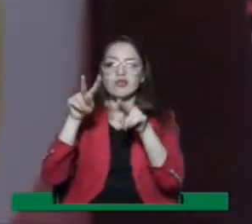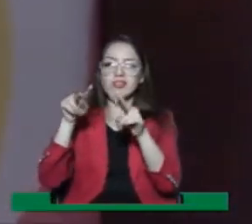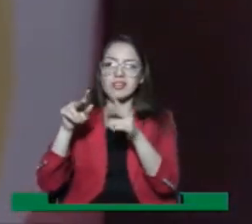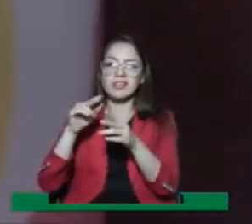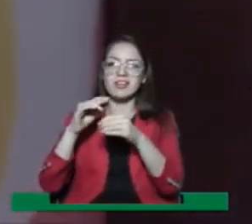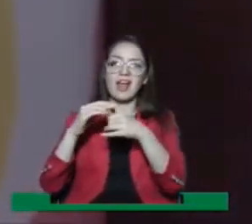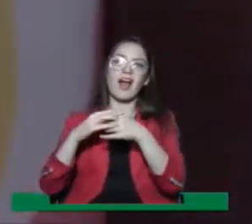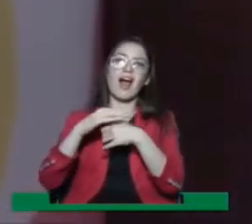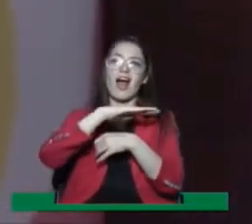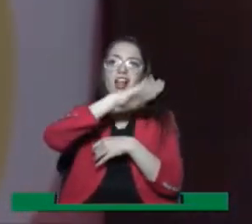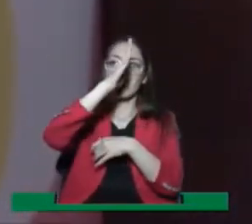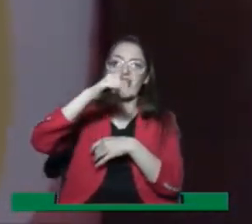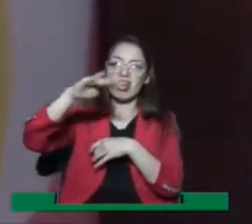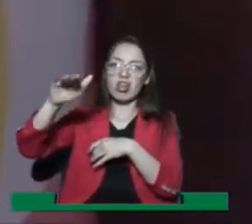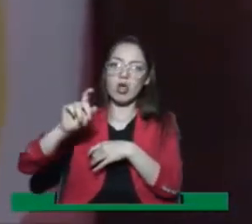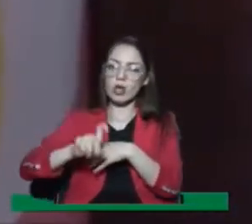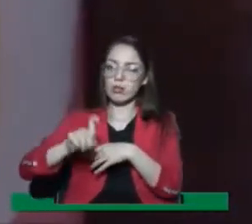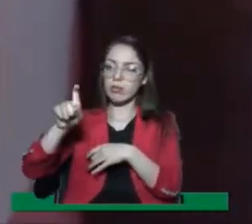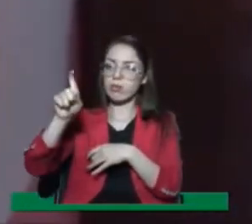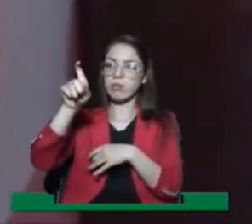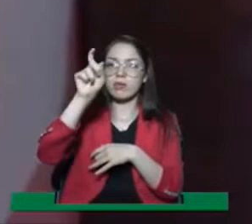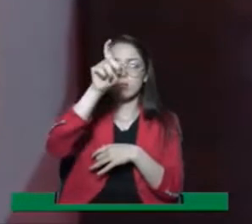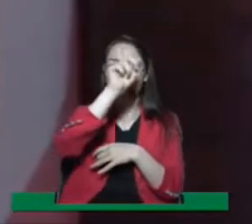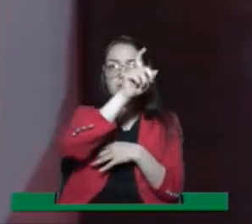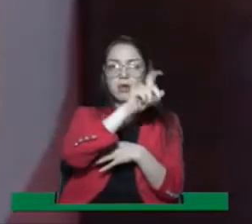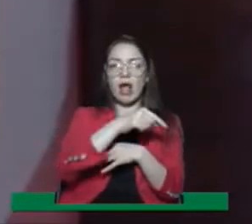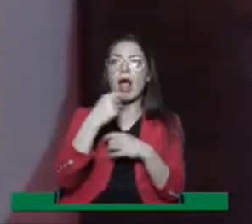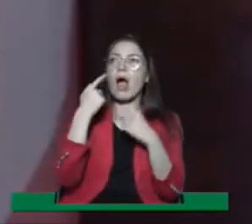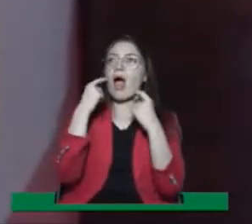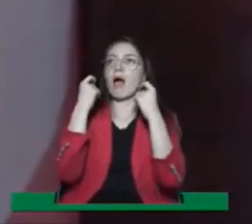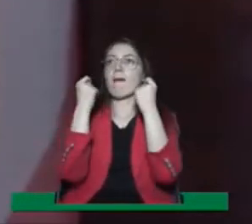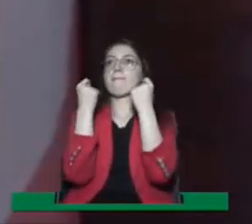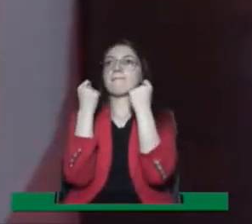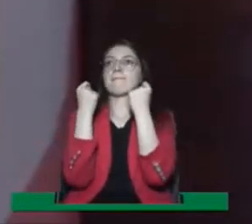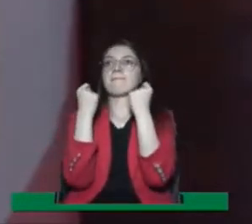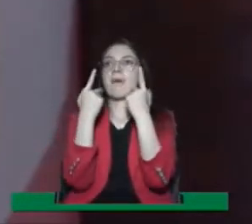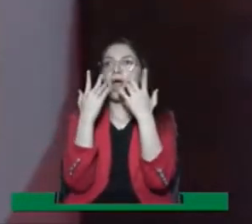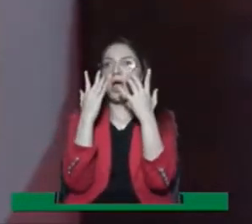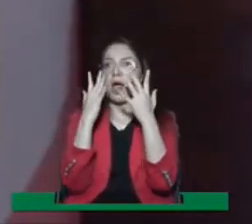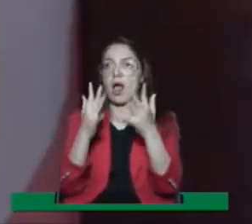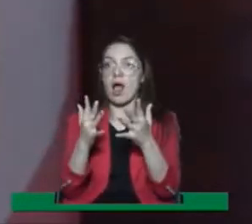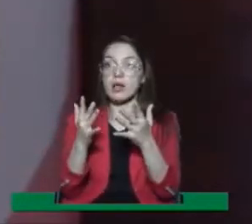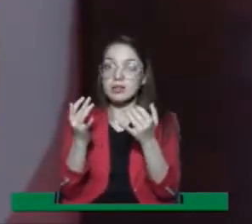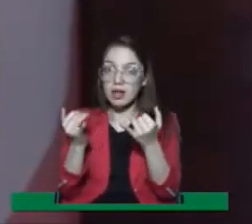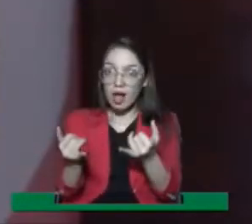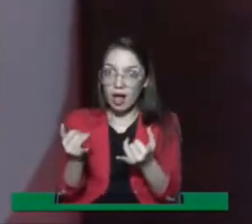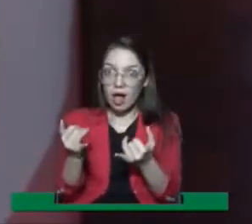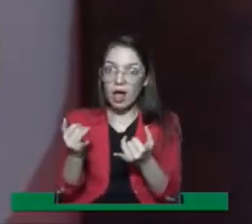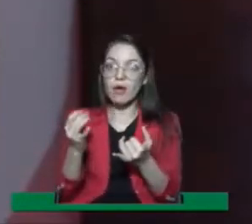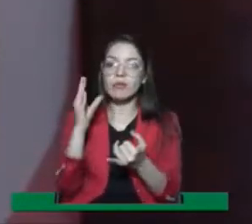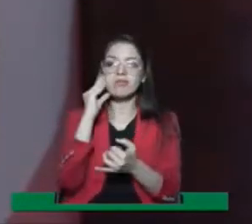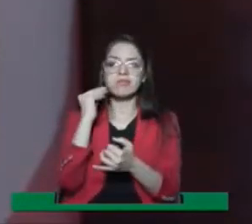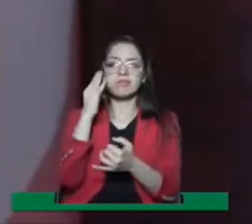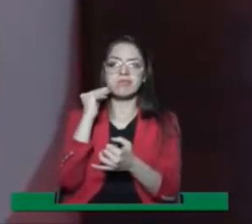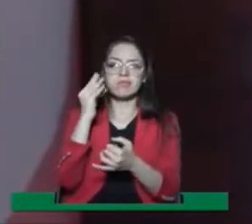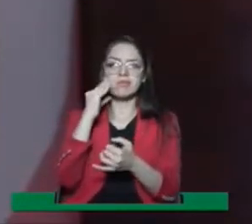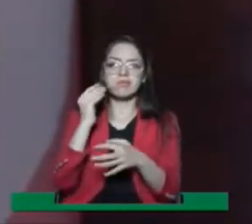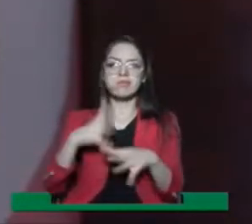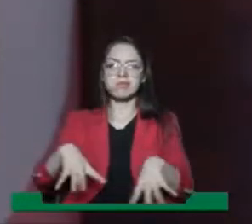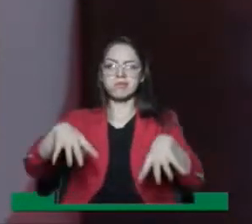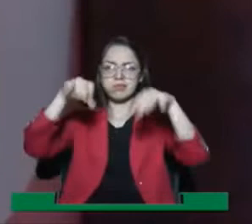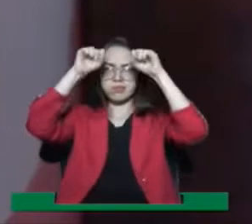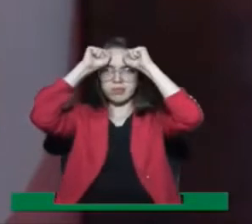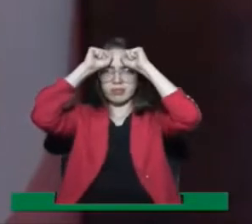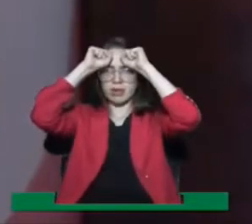poder entender mucho mejor y prepararme para hoy día ser la presidenta actitud y poder ser